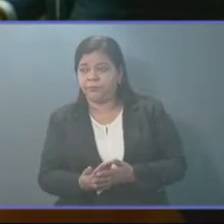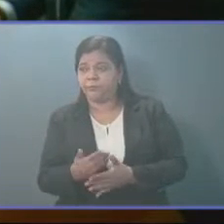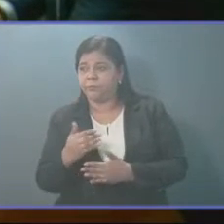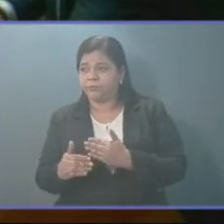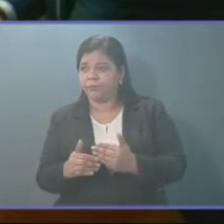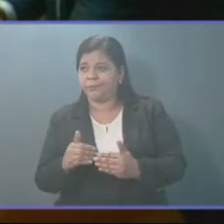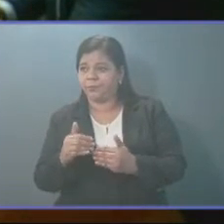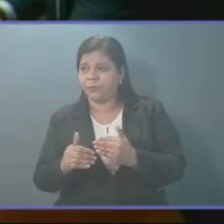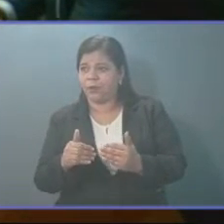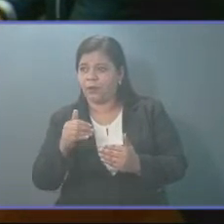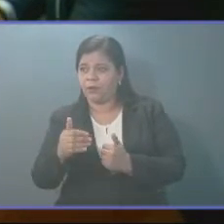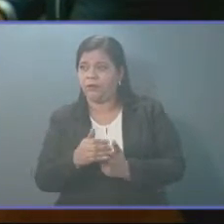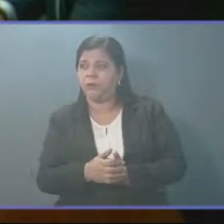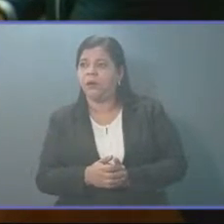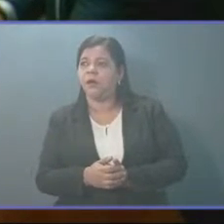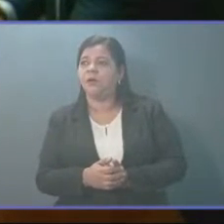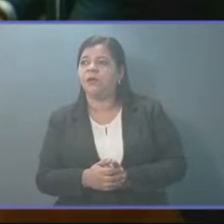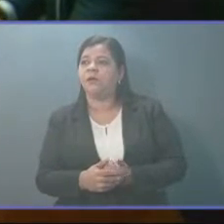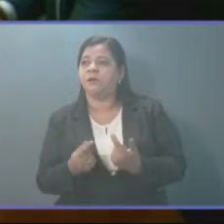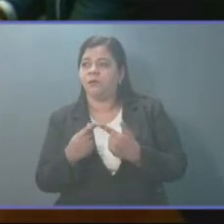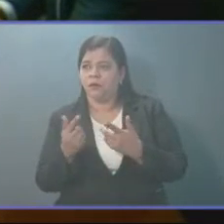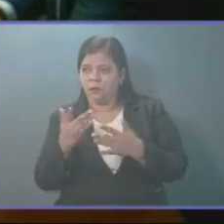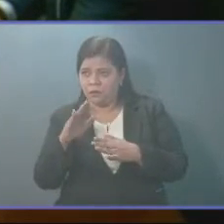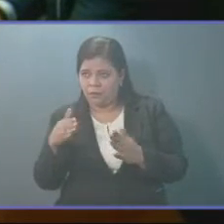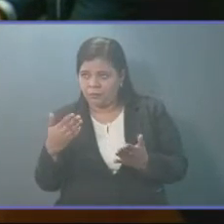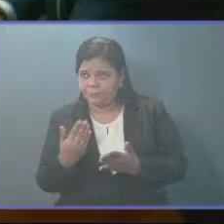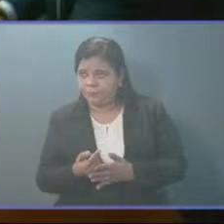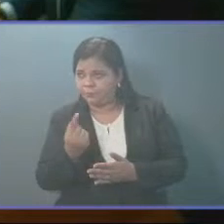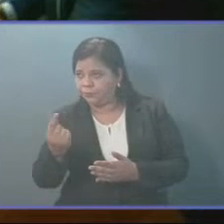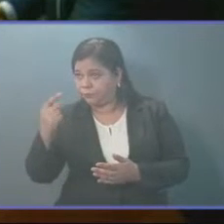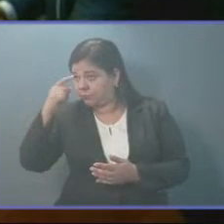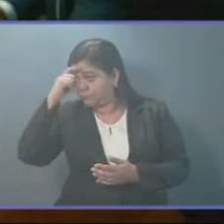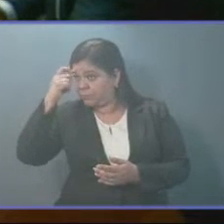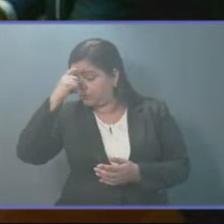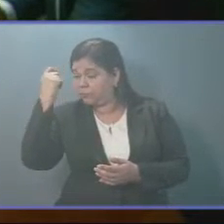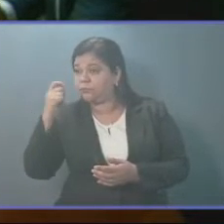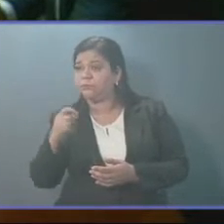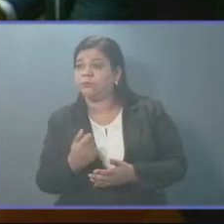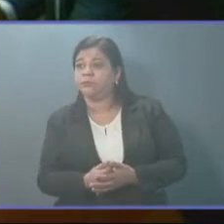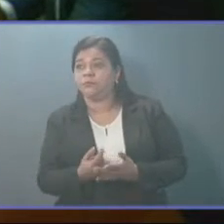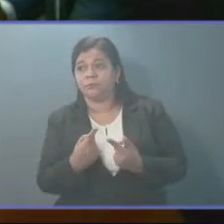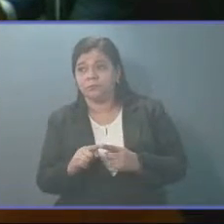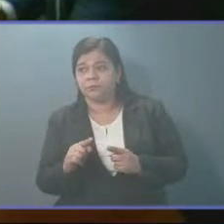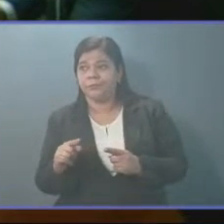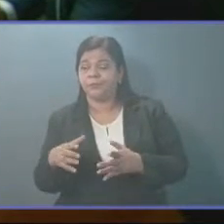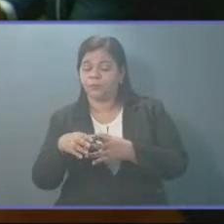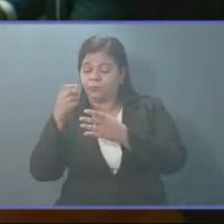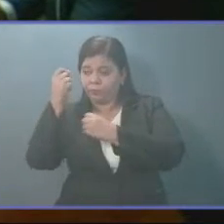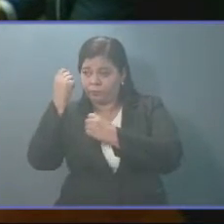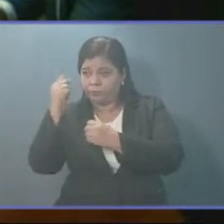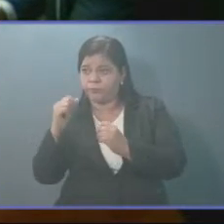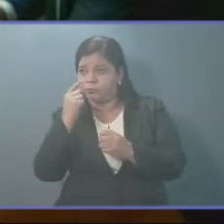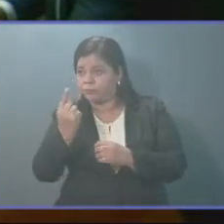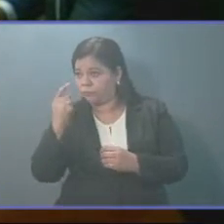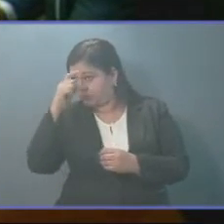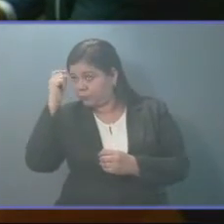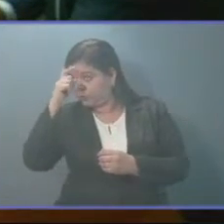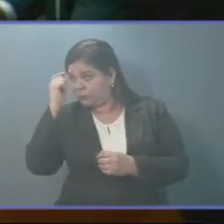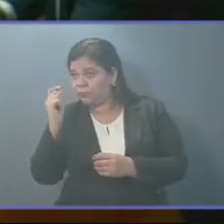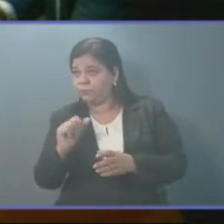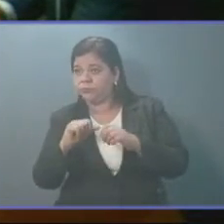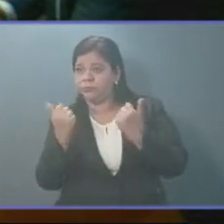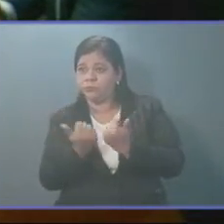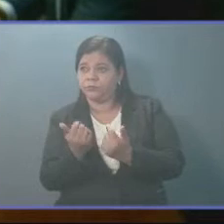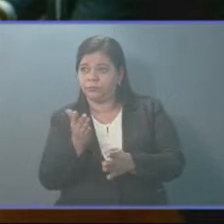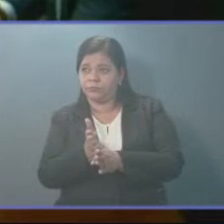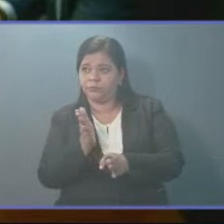procesos que se susciten de los conflictos o diferencias laborales entre trabajadores y empleadores, sindicato y empleadores, asociaciones profesionales